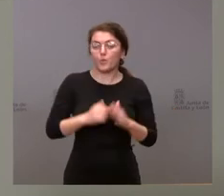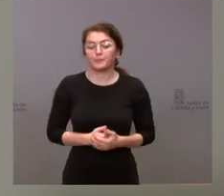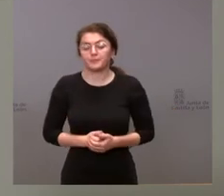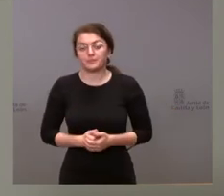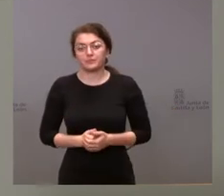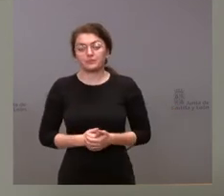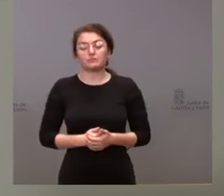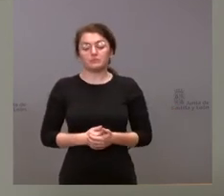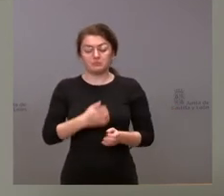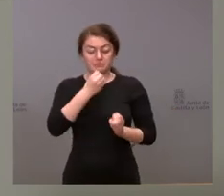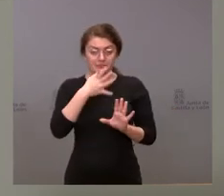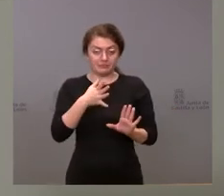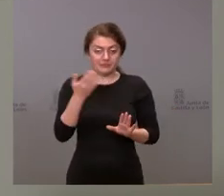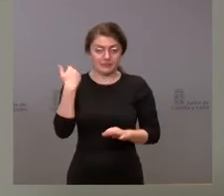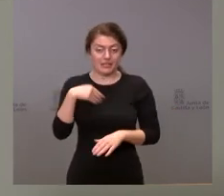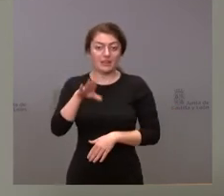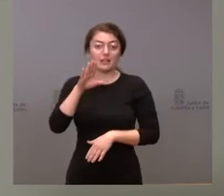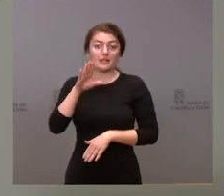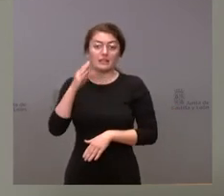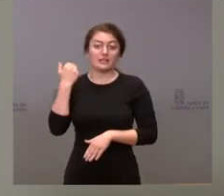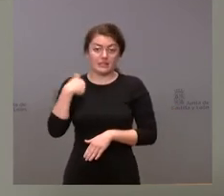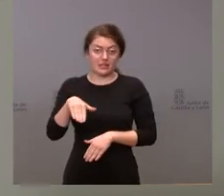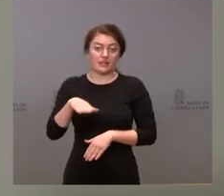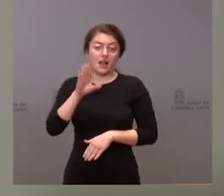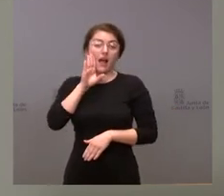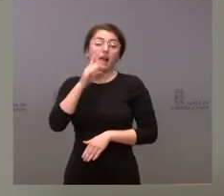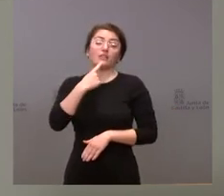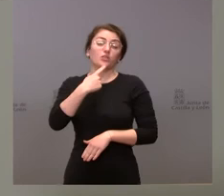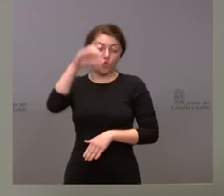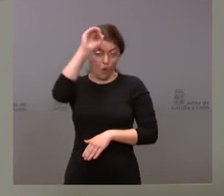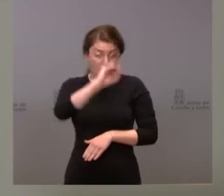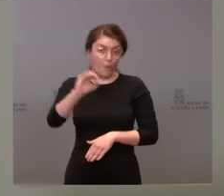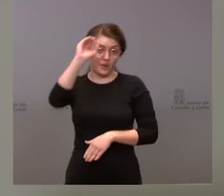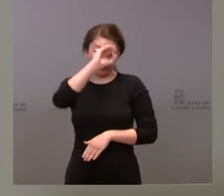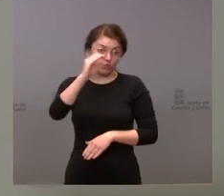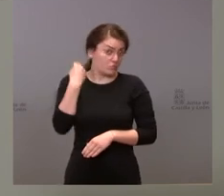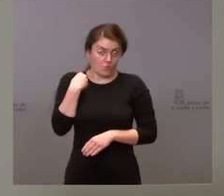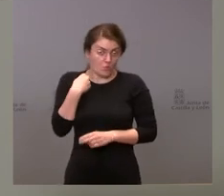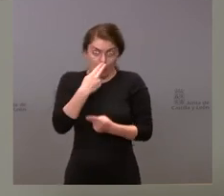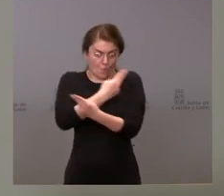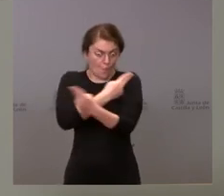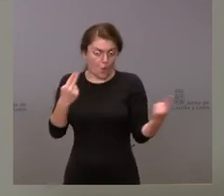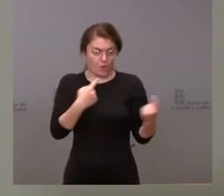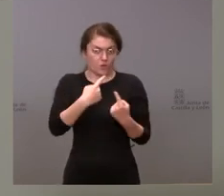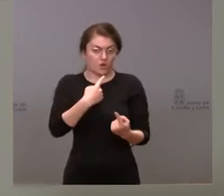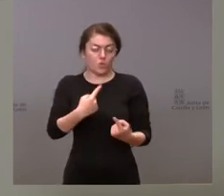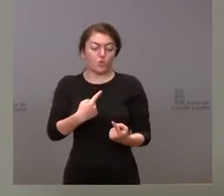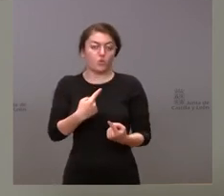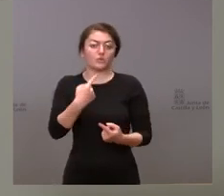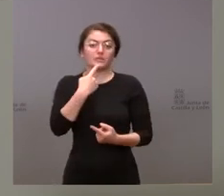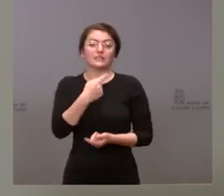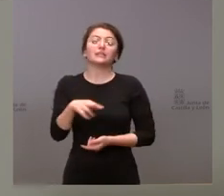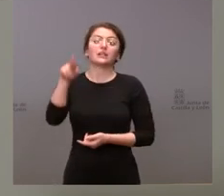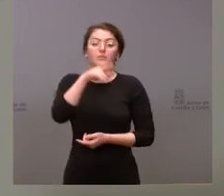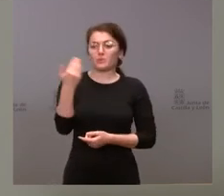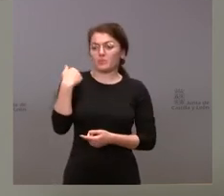aunque ya he hecho he mantenido mi opinión públicamente vuelvo a informarles que efectivamente el pasado día